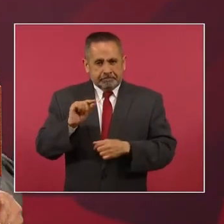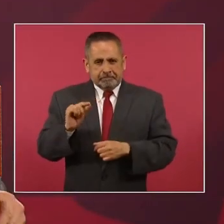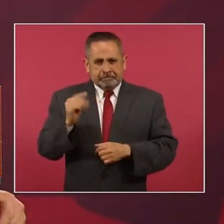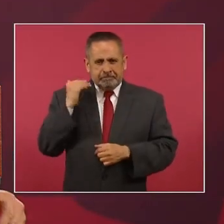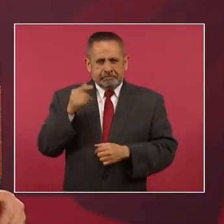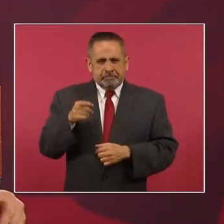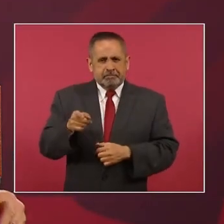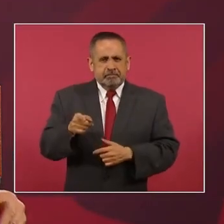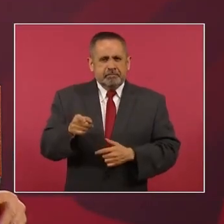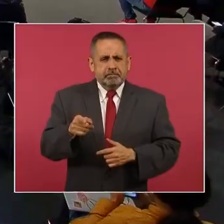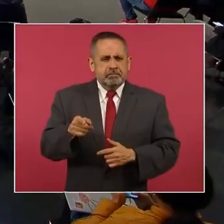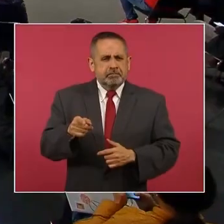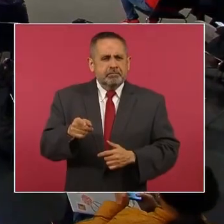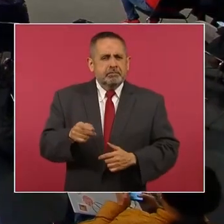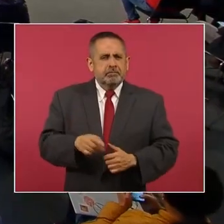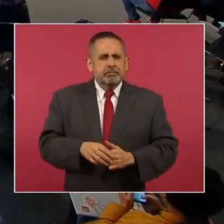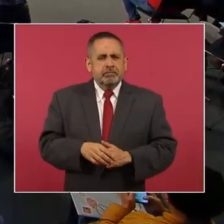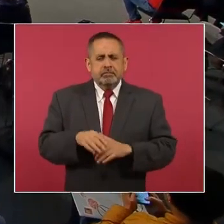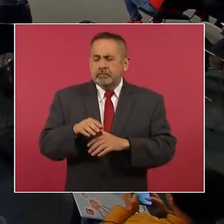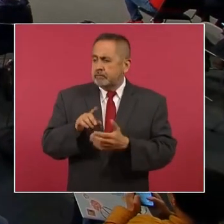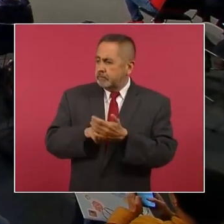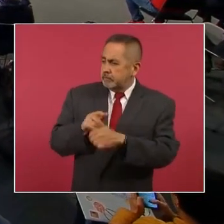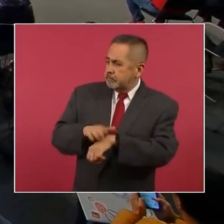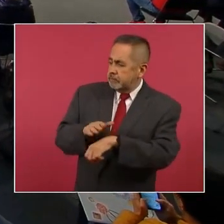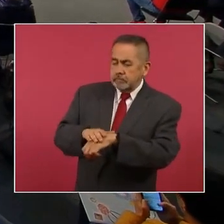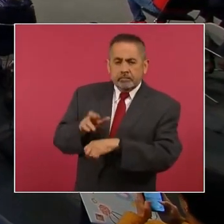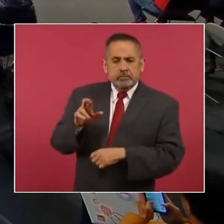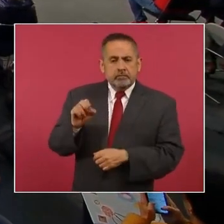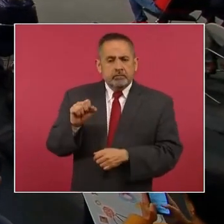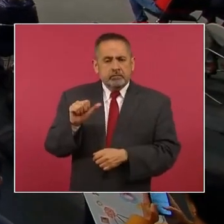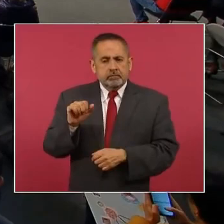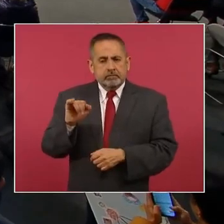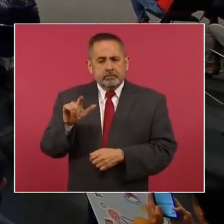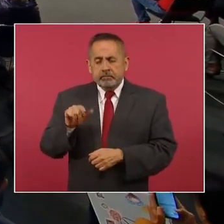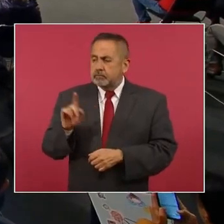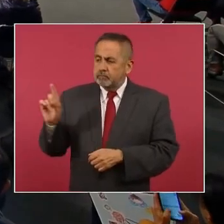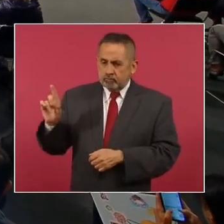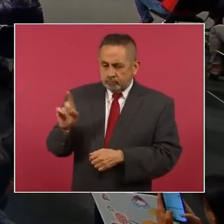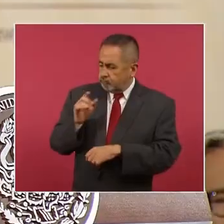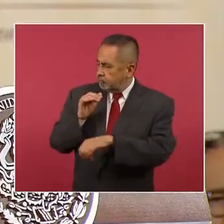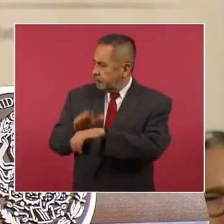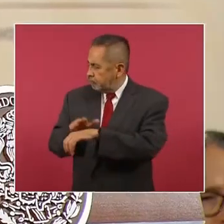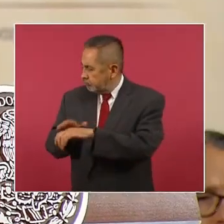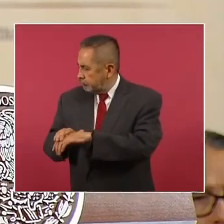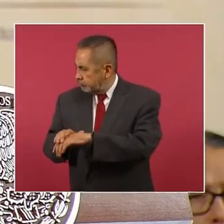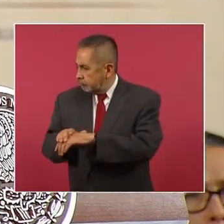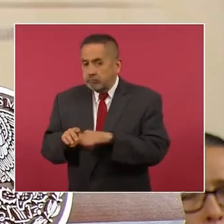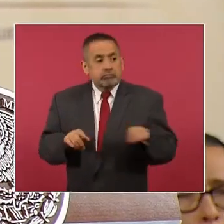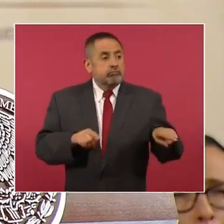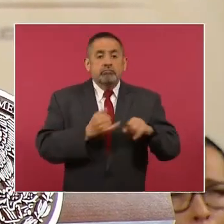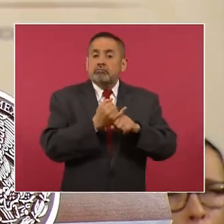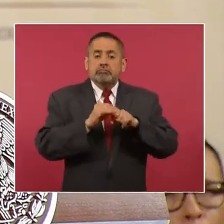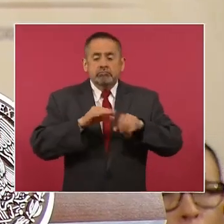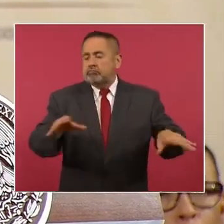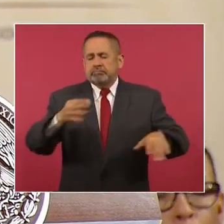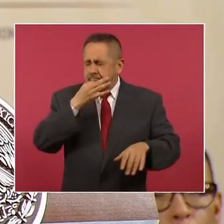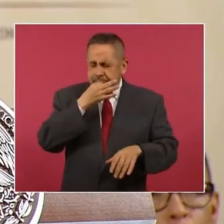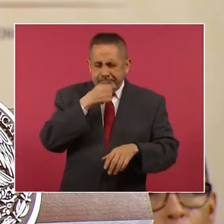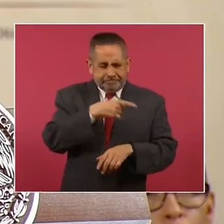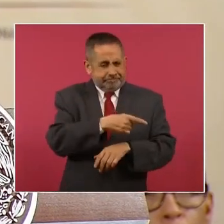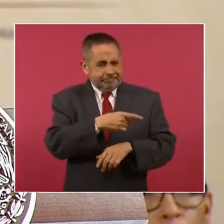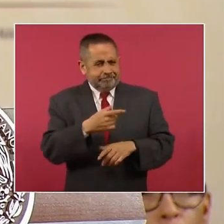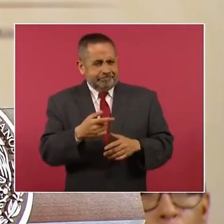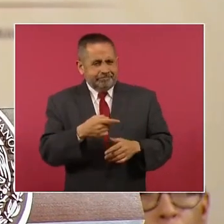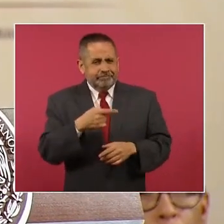y le di instrucciones a Rosa Isela y había salido información en